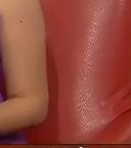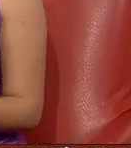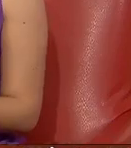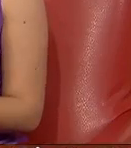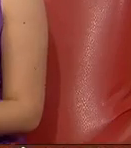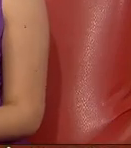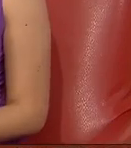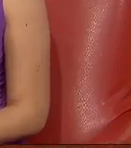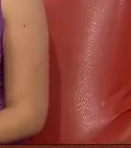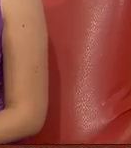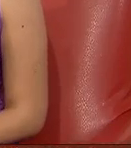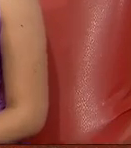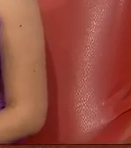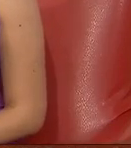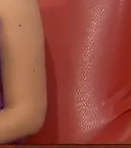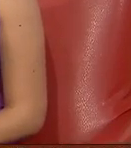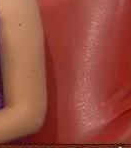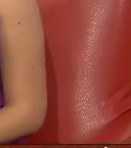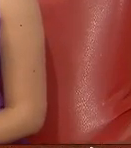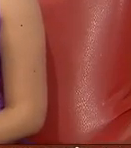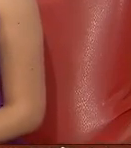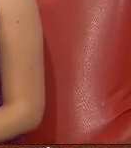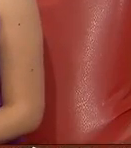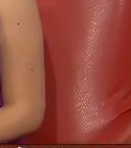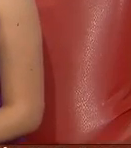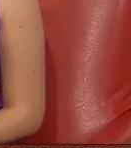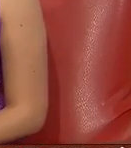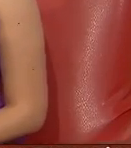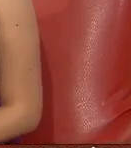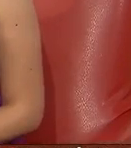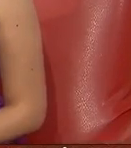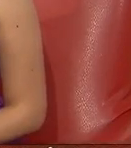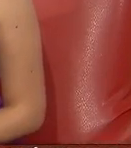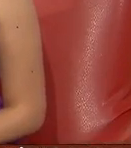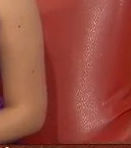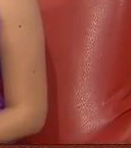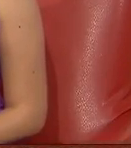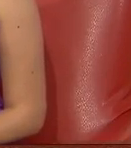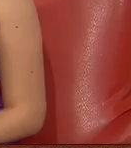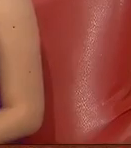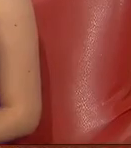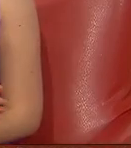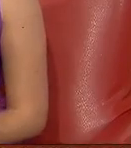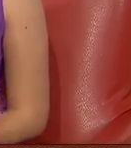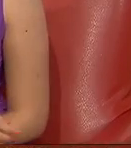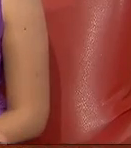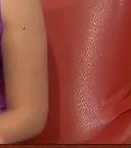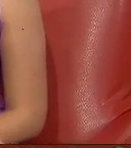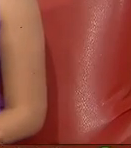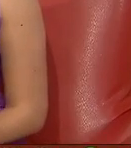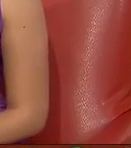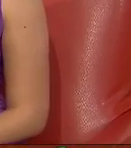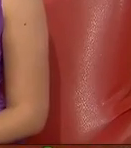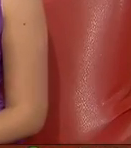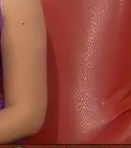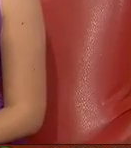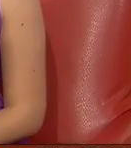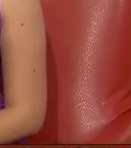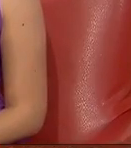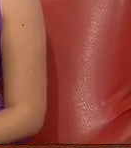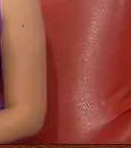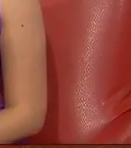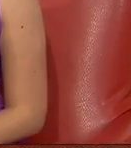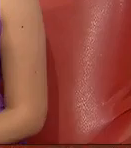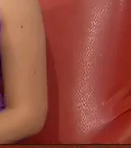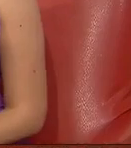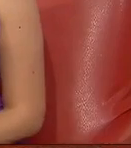rápidamente hizo que no le pusieran un tope a la tarifa dinámica. Ellos dijeron que en otras contingencias pusieron un tope